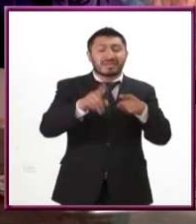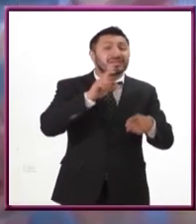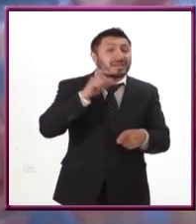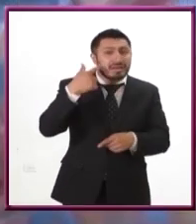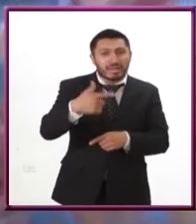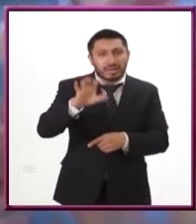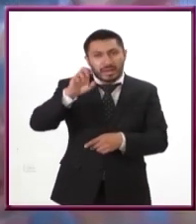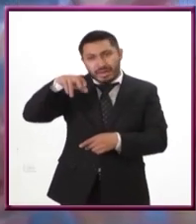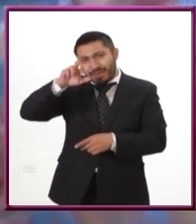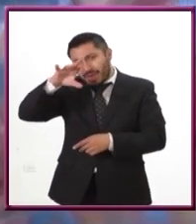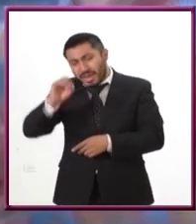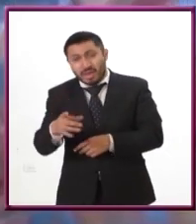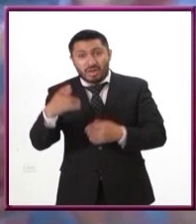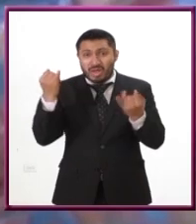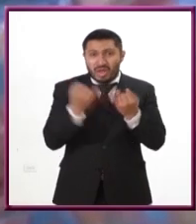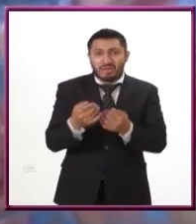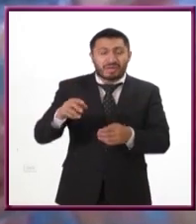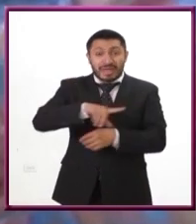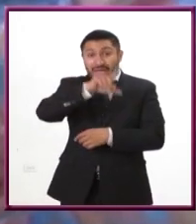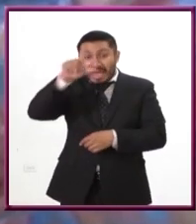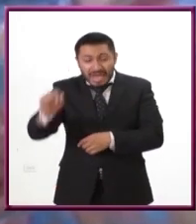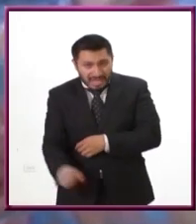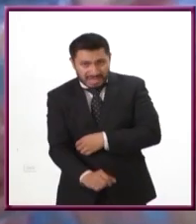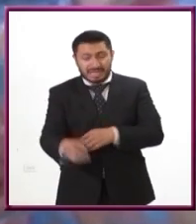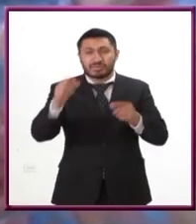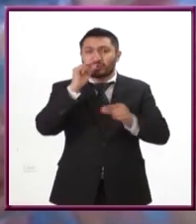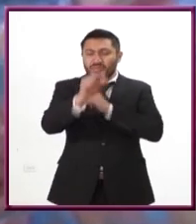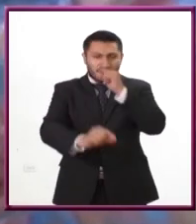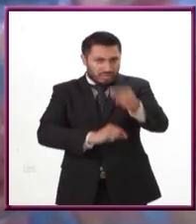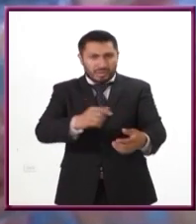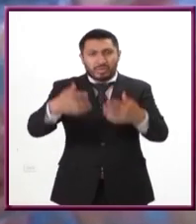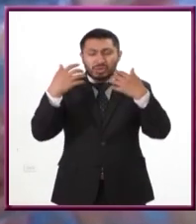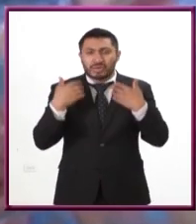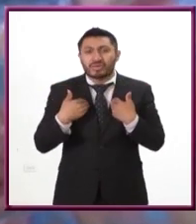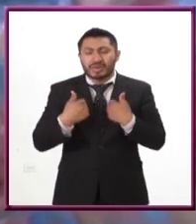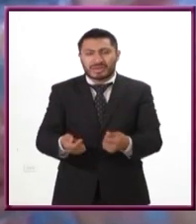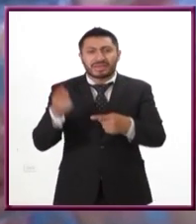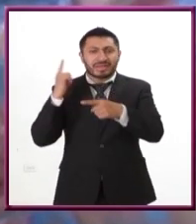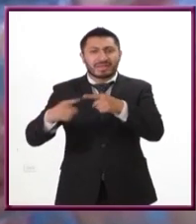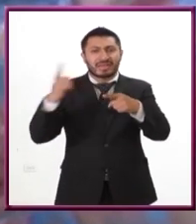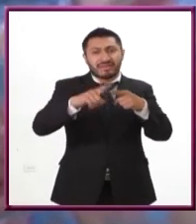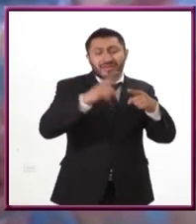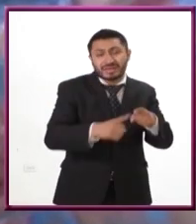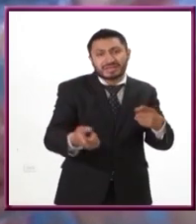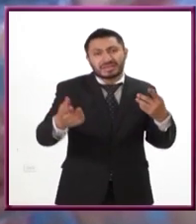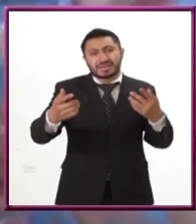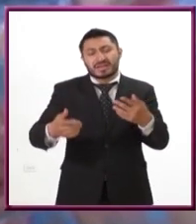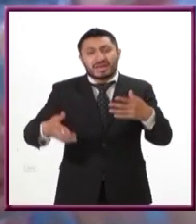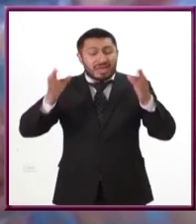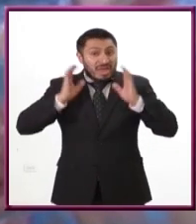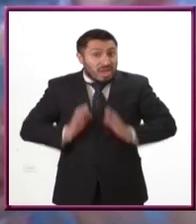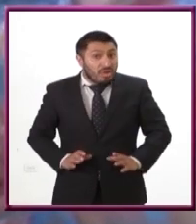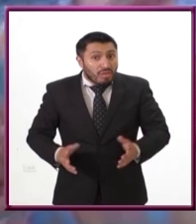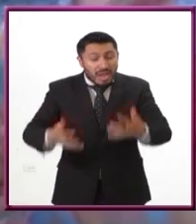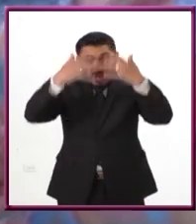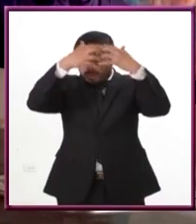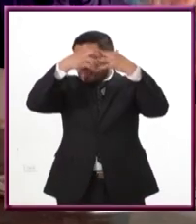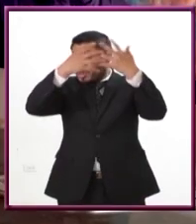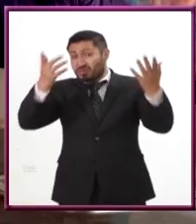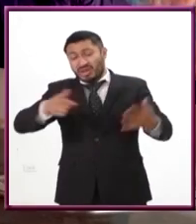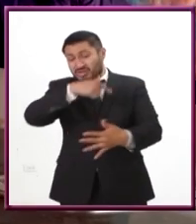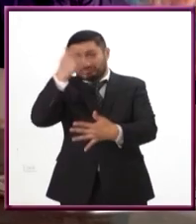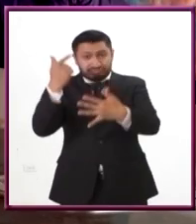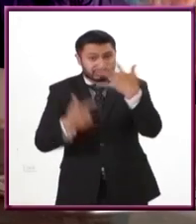de género y tarde o temprano vamos a entender de neurodiversidad, de diversidad funcional, como algo que nos enriquece y nos